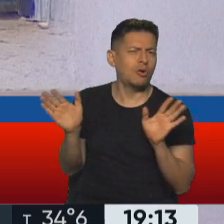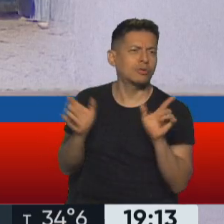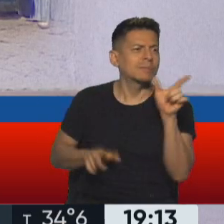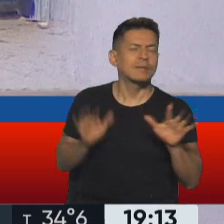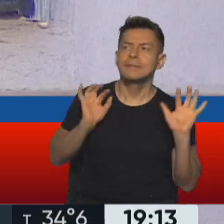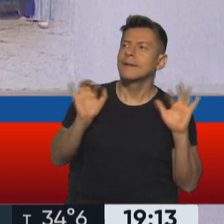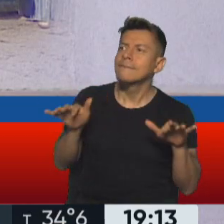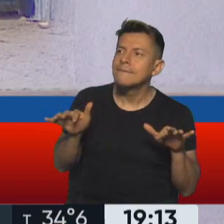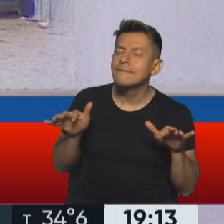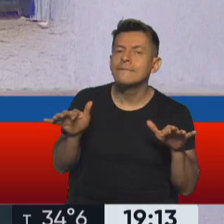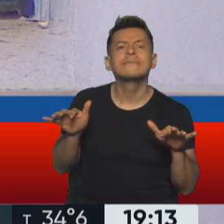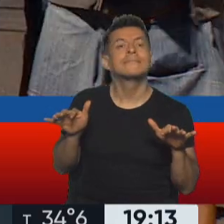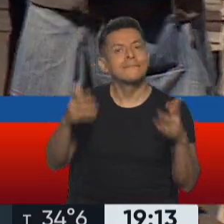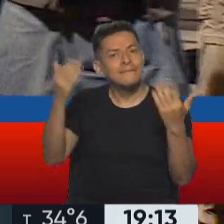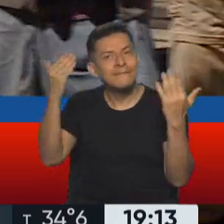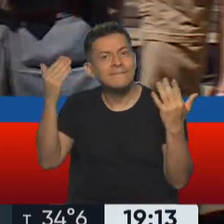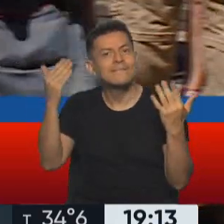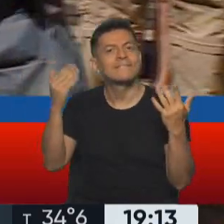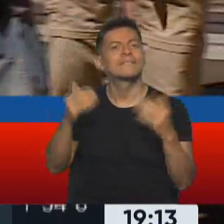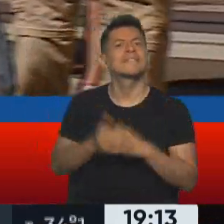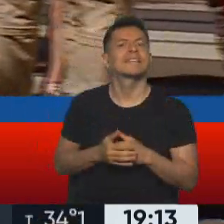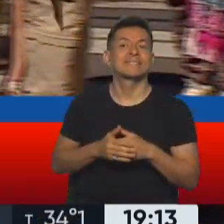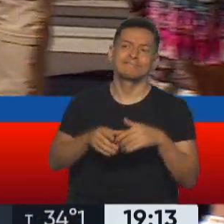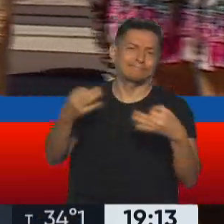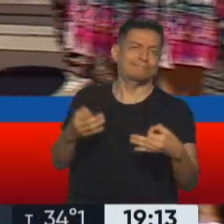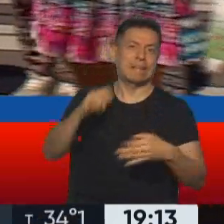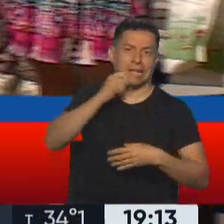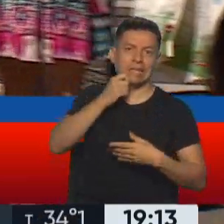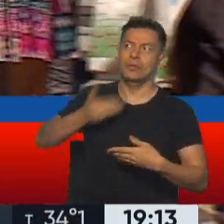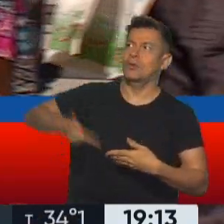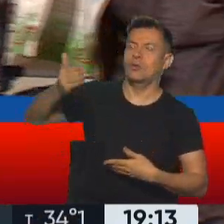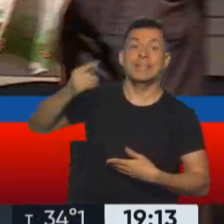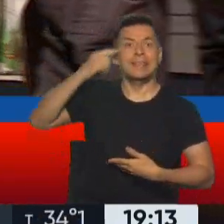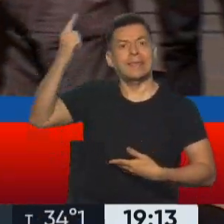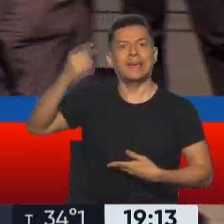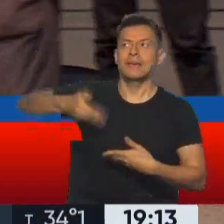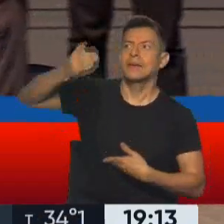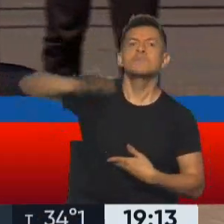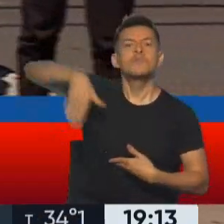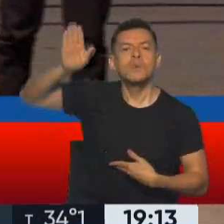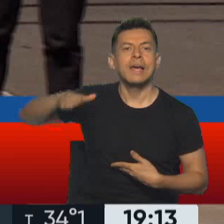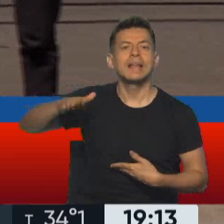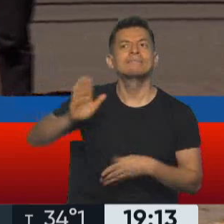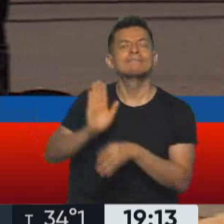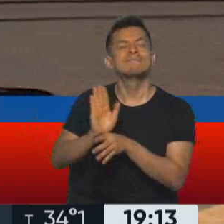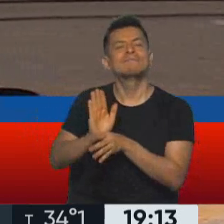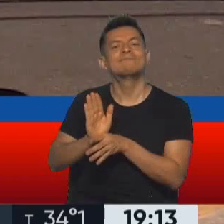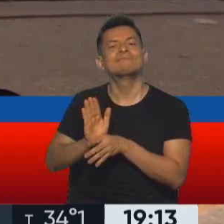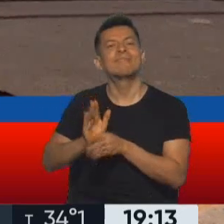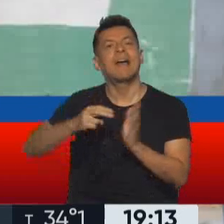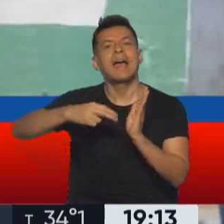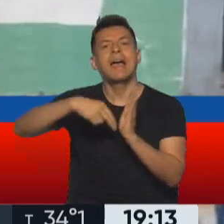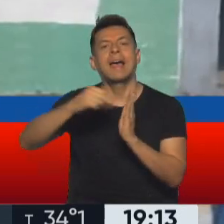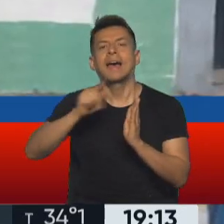gente de los barrios se acercó nos felicitó por haber hecho el mural para tomar la iniciativa por regalarles el arte